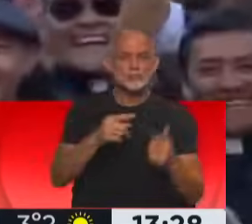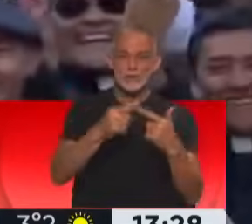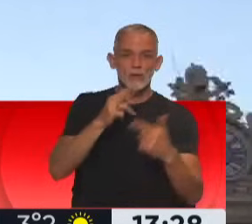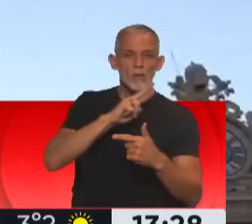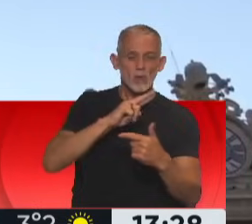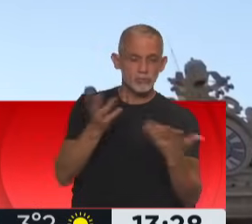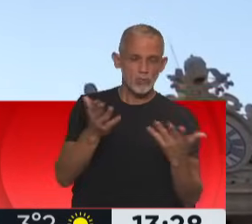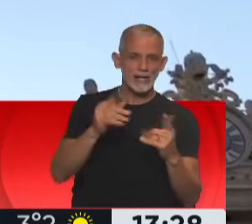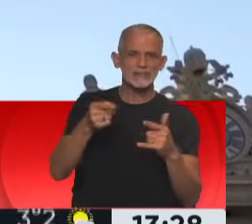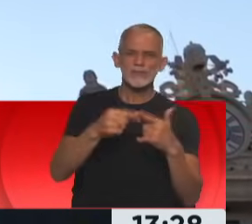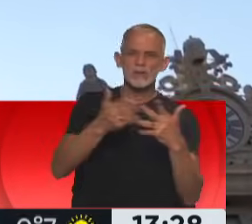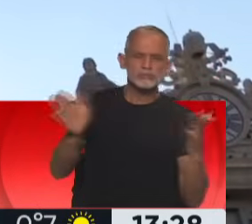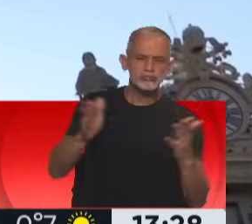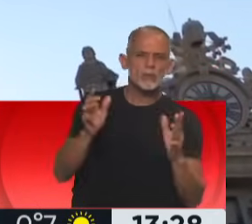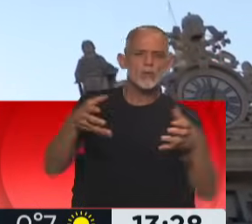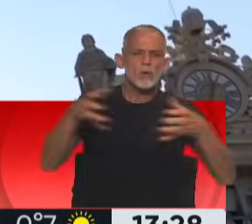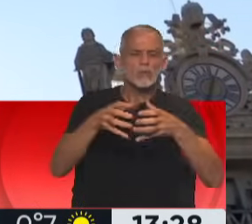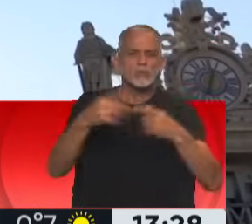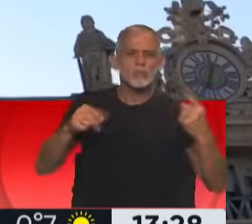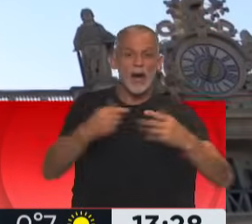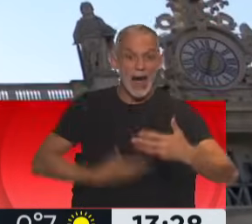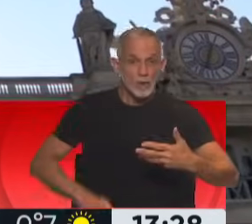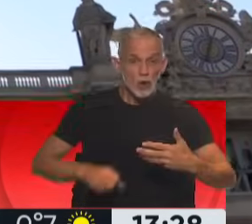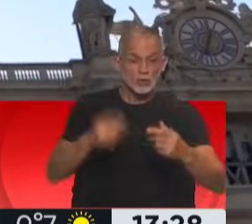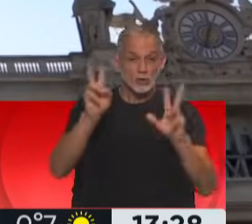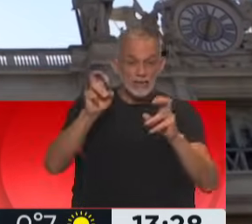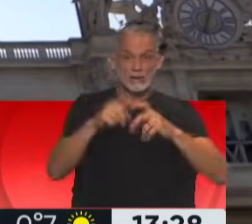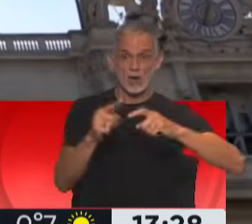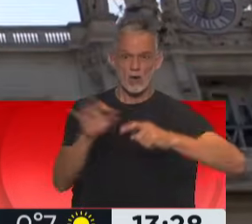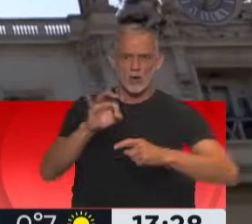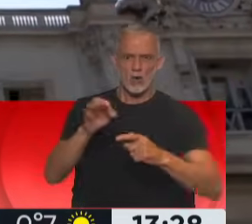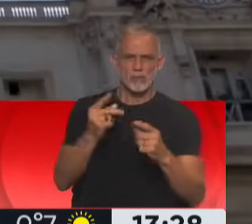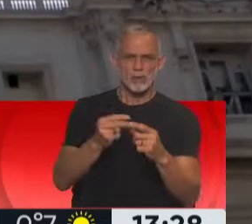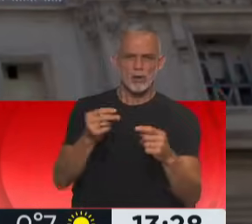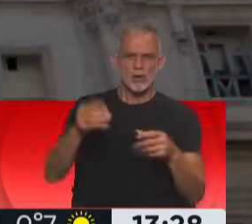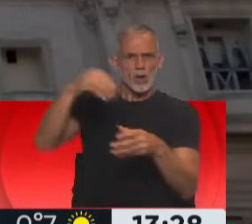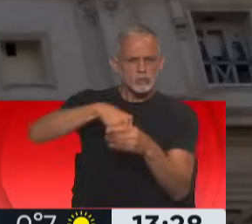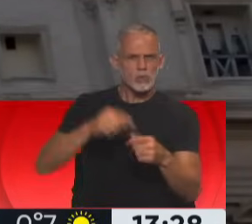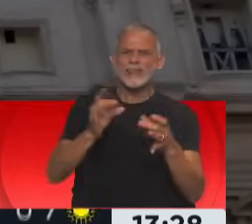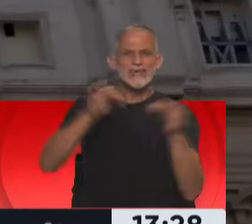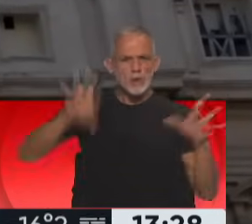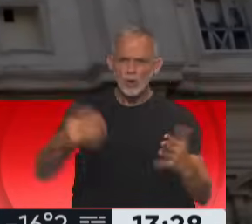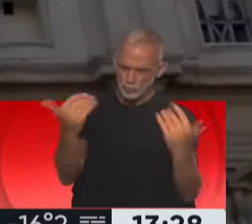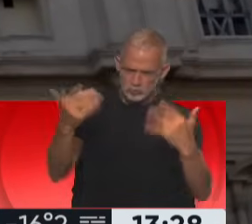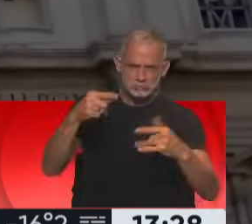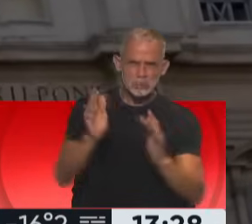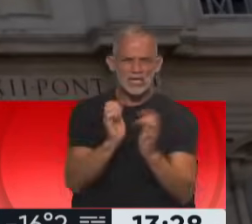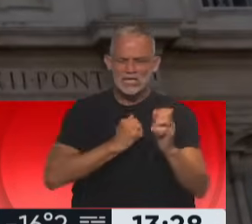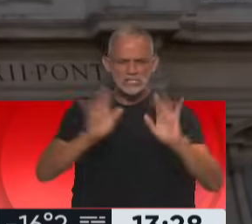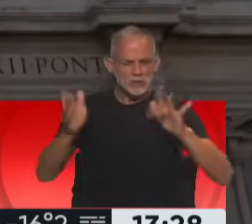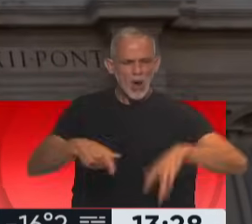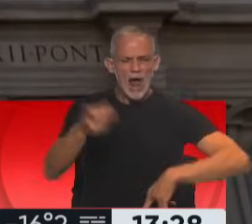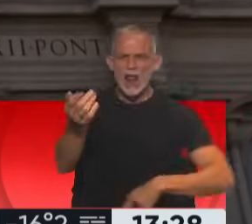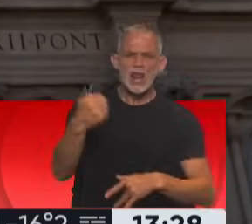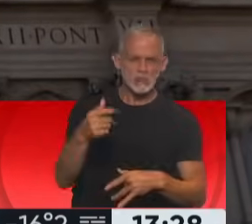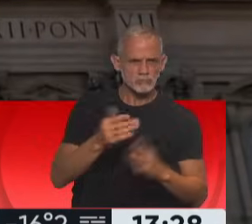aperturas hacia lo que es el aborto y la participación en los ritos, los divorcios y la participación en los ritos? Sí los